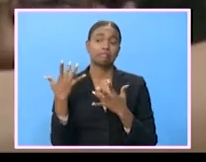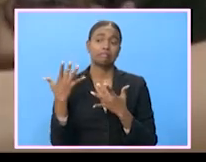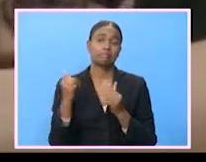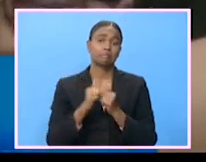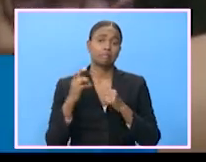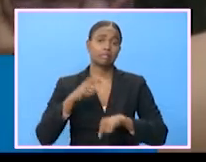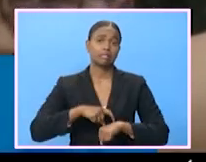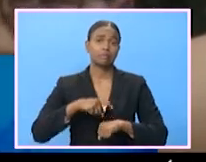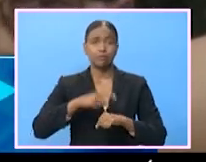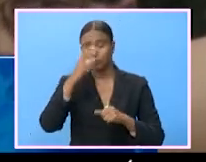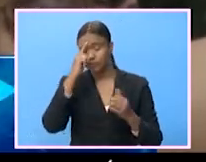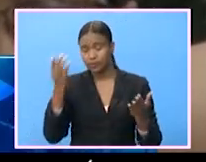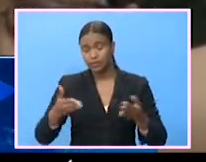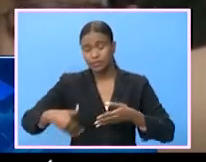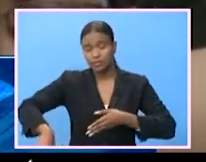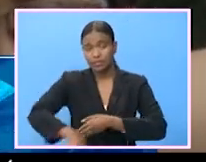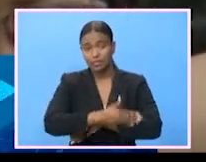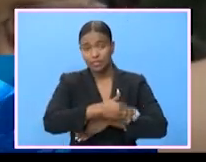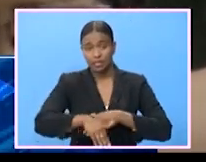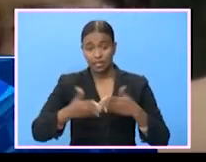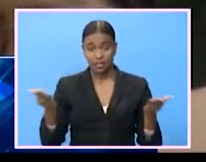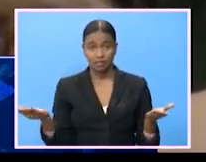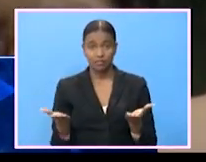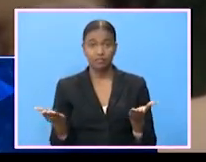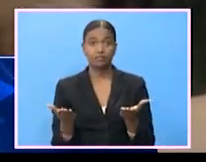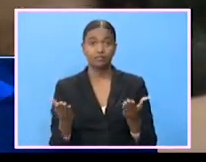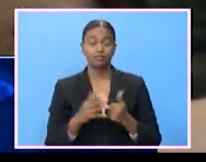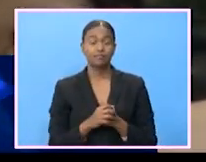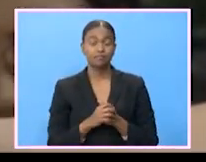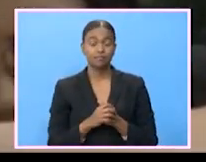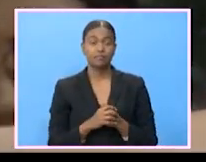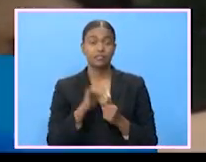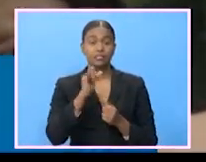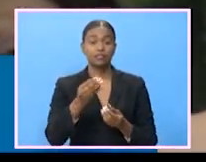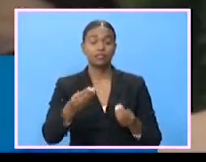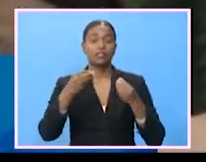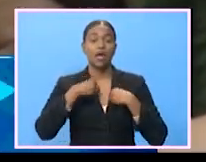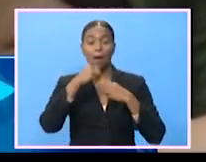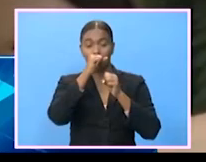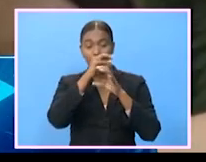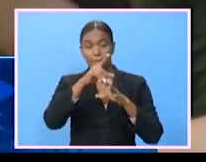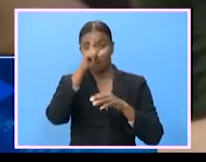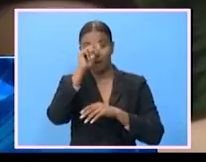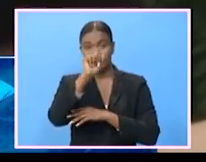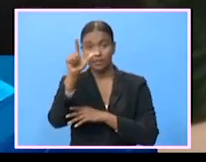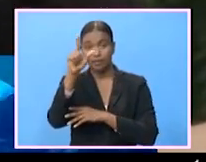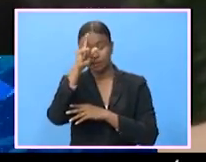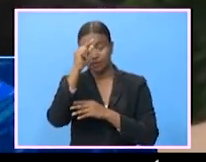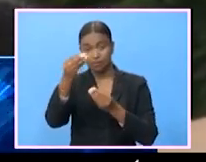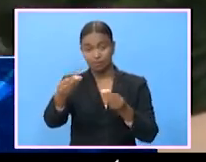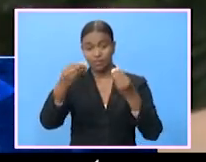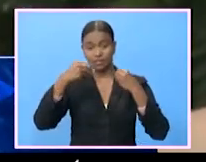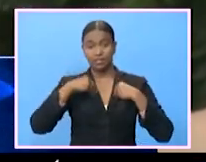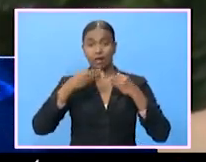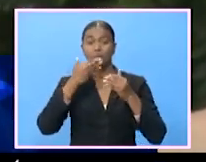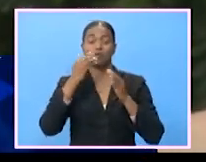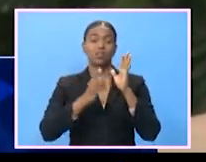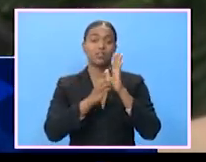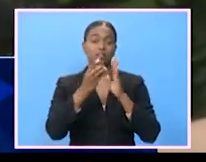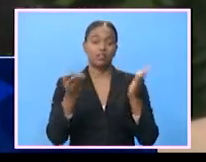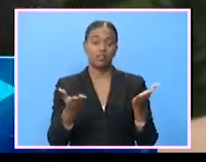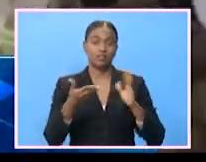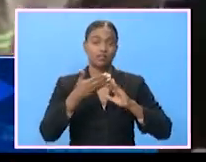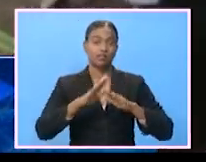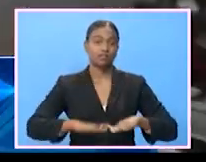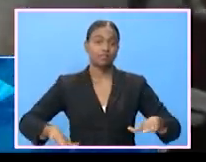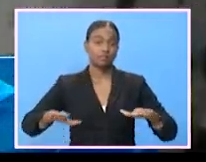por esta calle es una bendición para los Alcarrizos porque viene a traer el desarrollo a esta